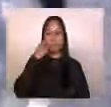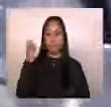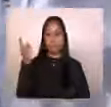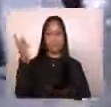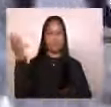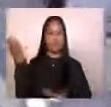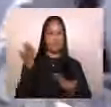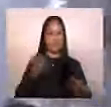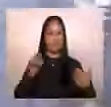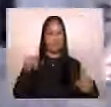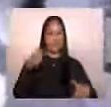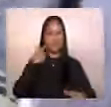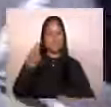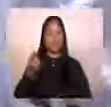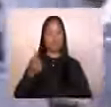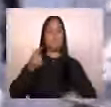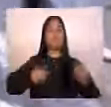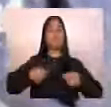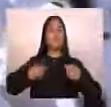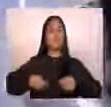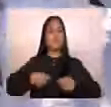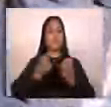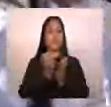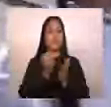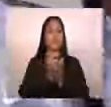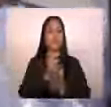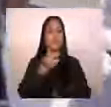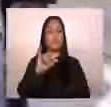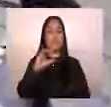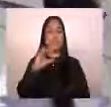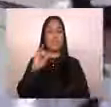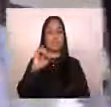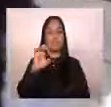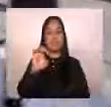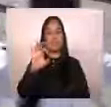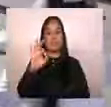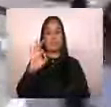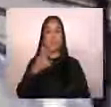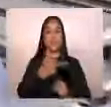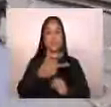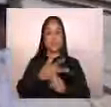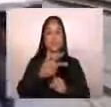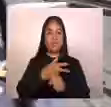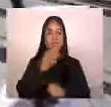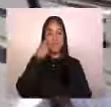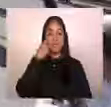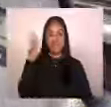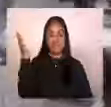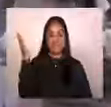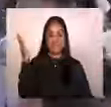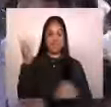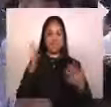Bienvenida a la banda escolar del Liceo Guatemala.